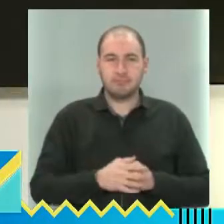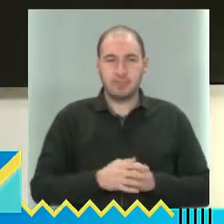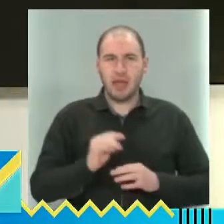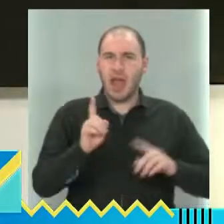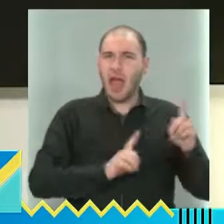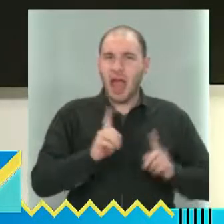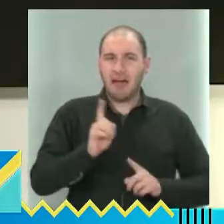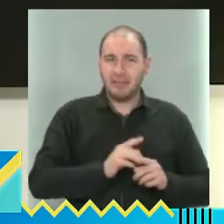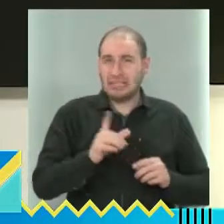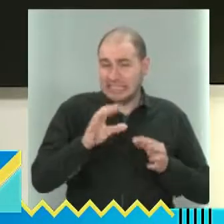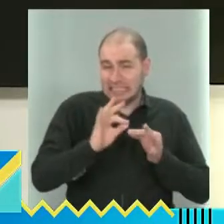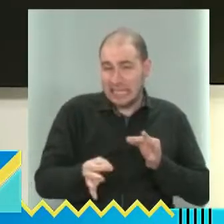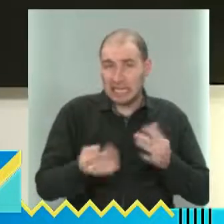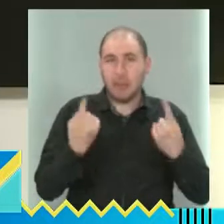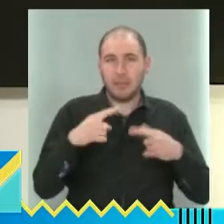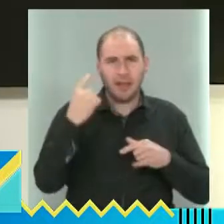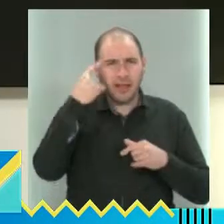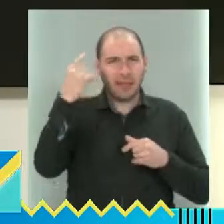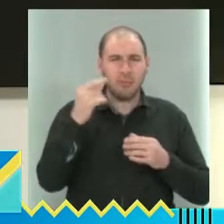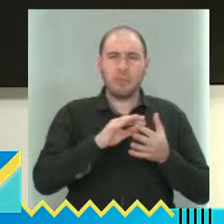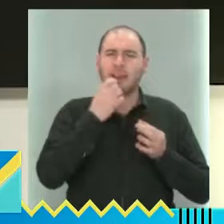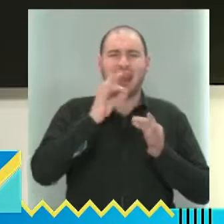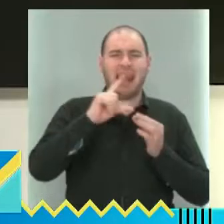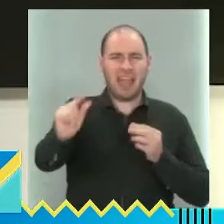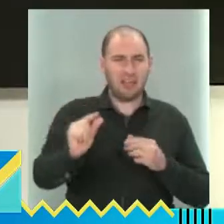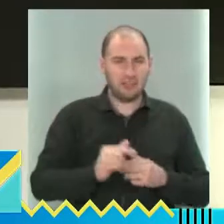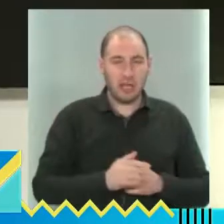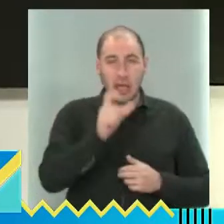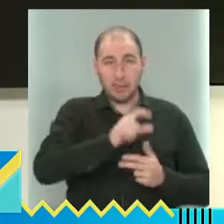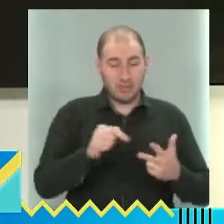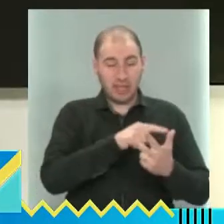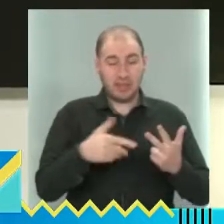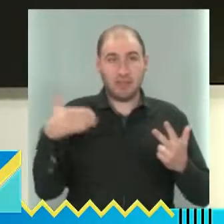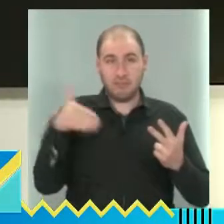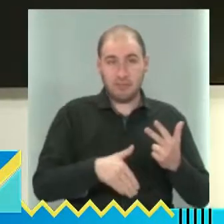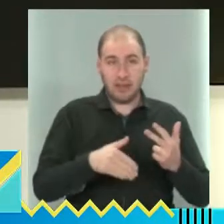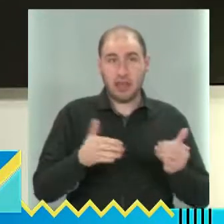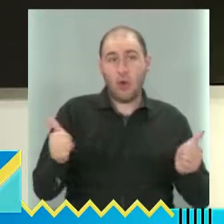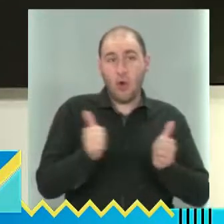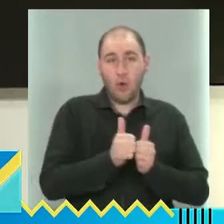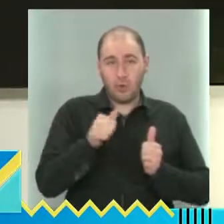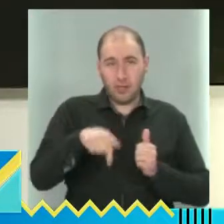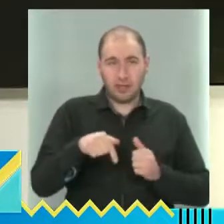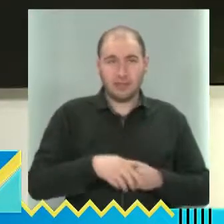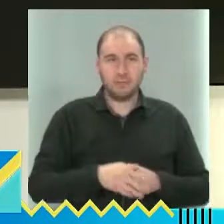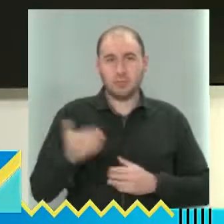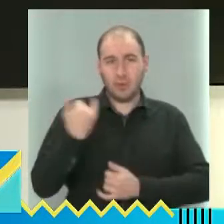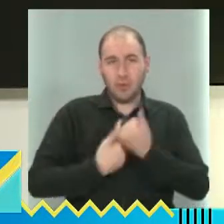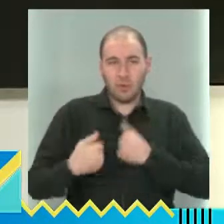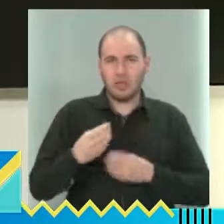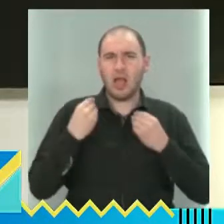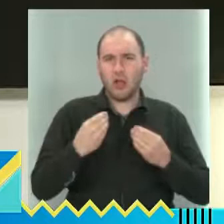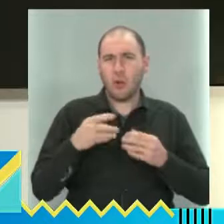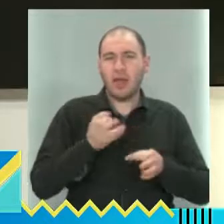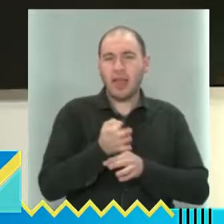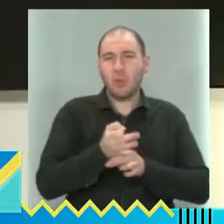no pasan tan lejos, pero que uno tiene la idea de que pasan lejos, y 3 personas que vinieron a acompañarnos a nosotros nos comentaron cómo era